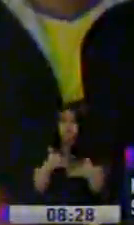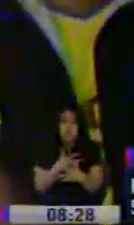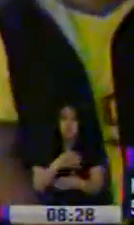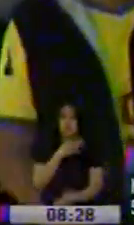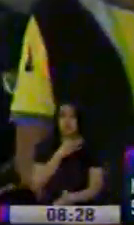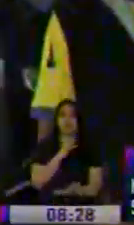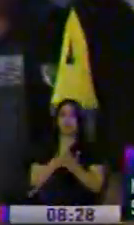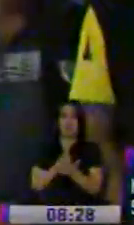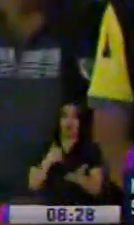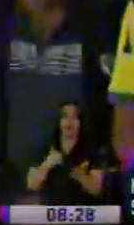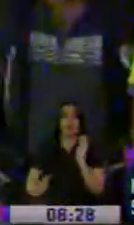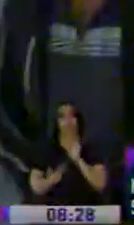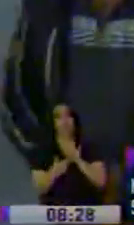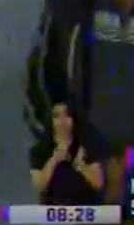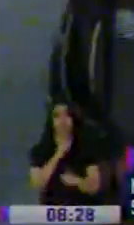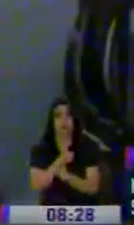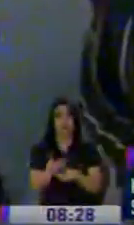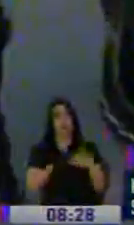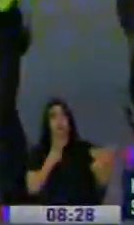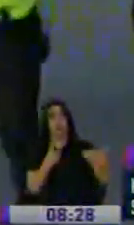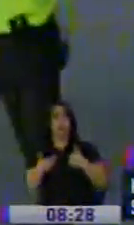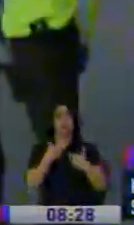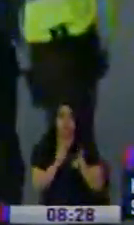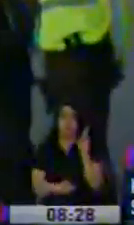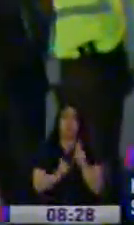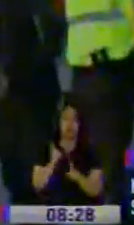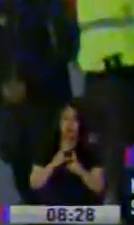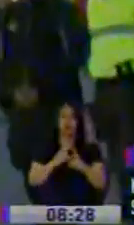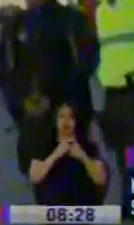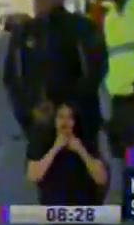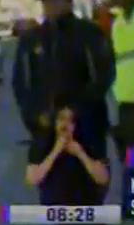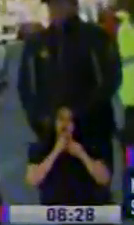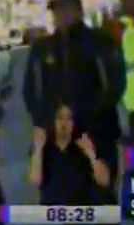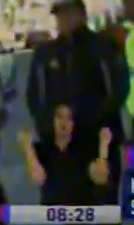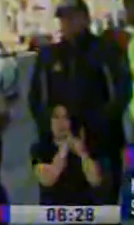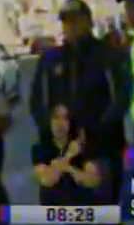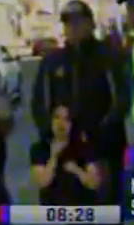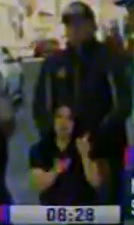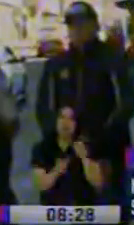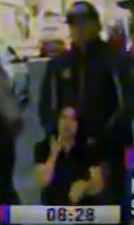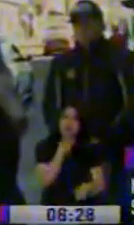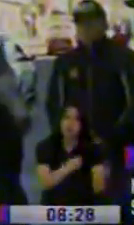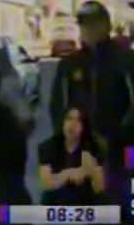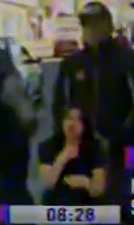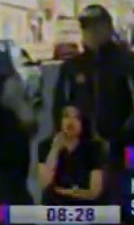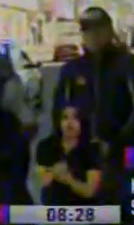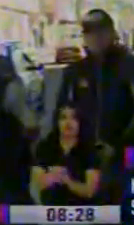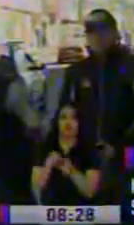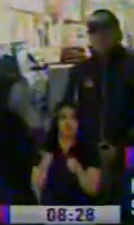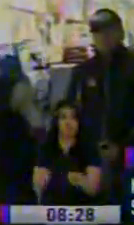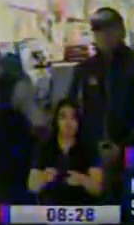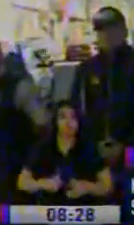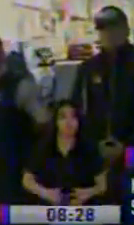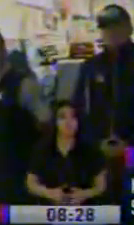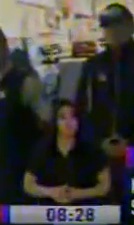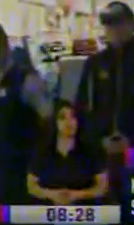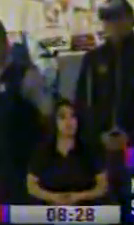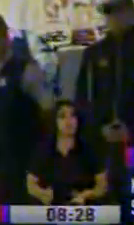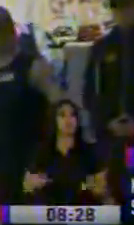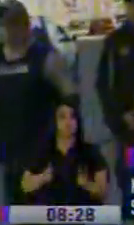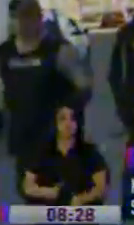nos agreden física y verbalmente, tanto vendedores como compradores. Muy bien, nosotros también aquí tenemos la